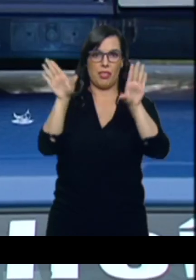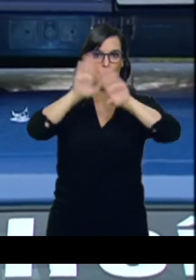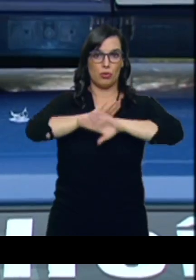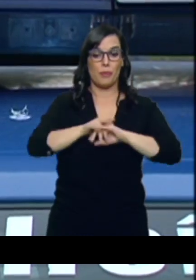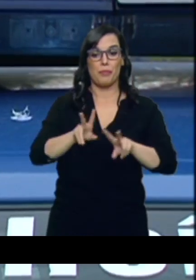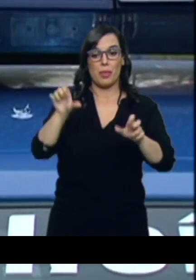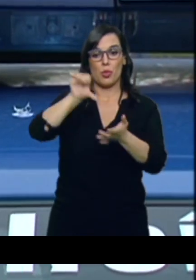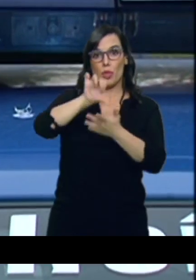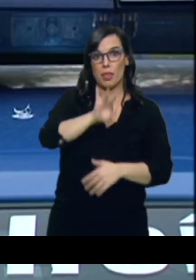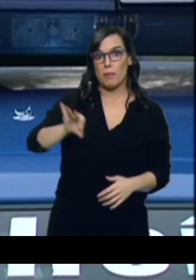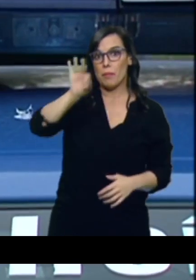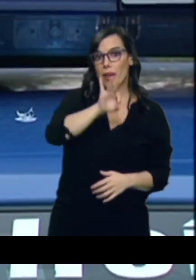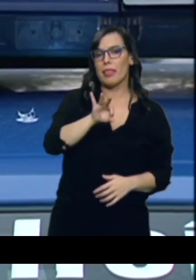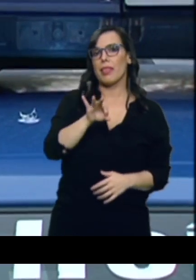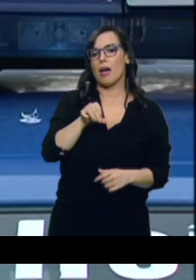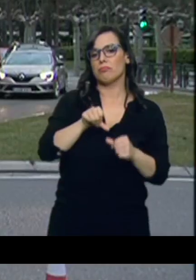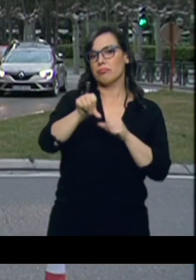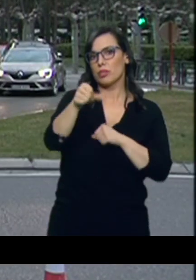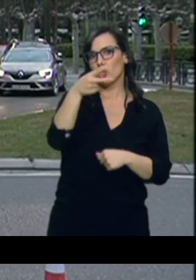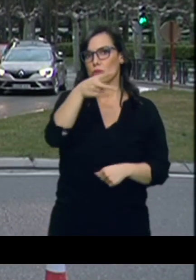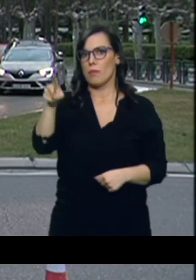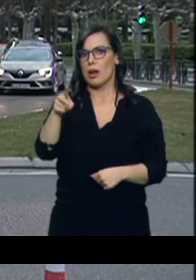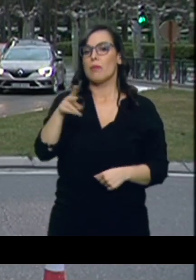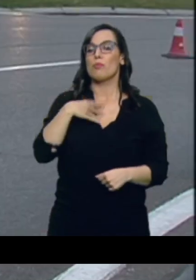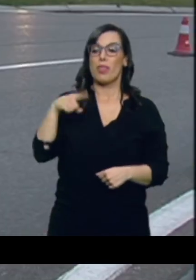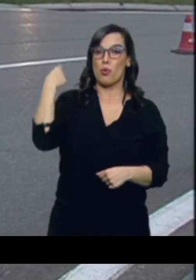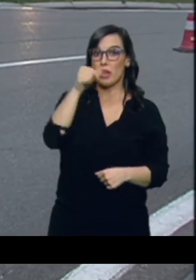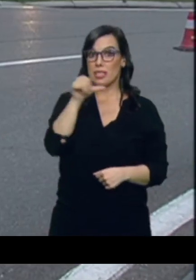Palencia Capital será de 14 días, aunque se podrá revisar cuando haya